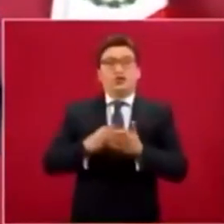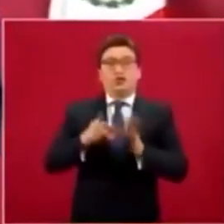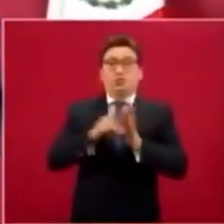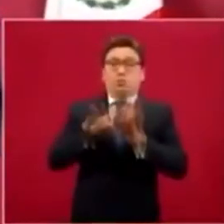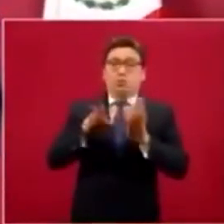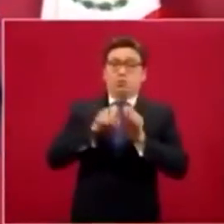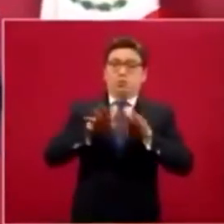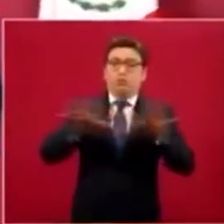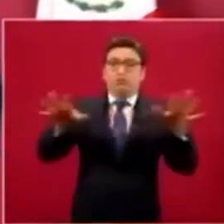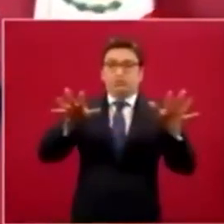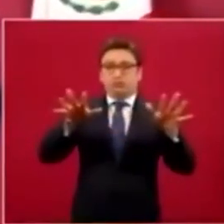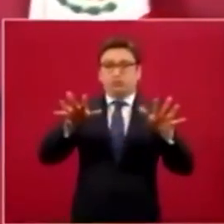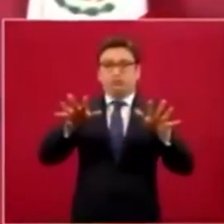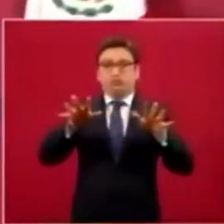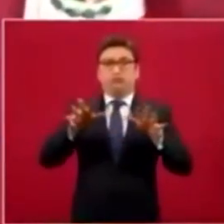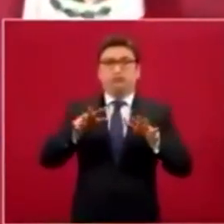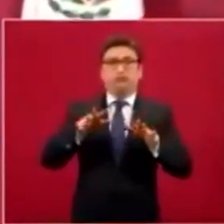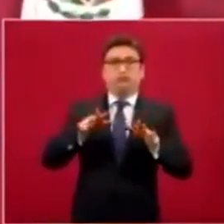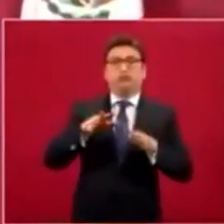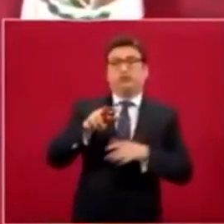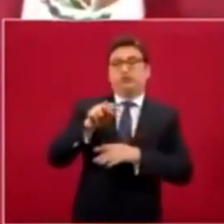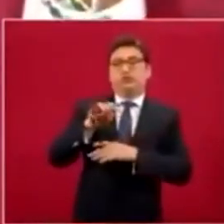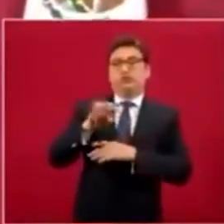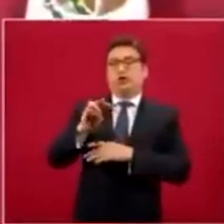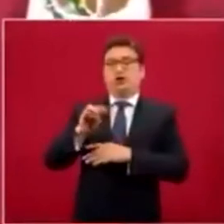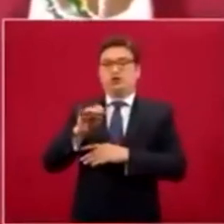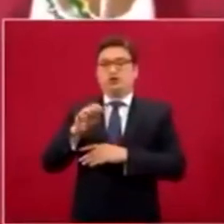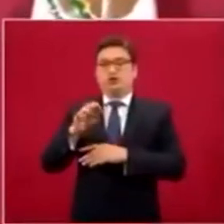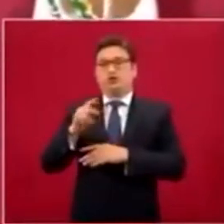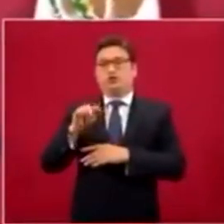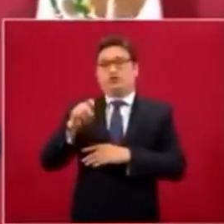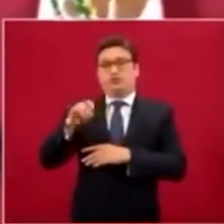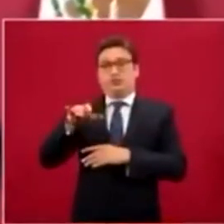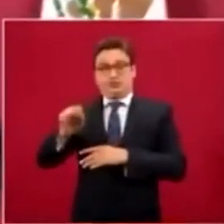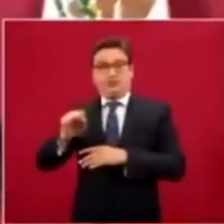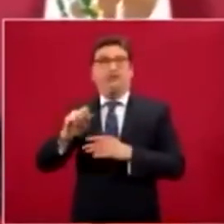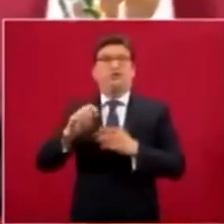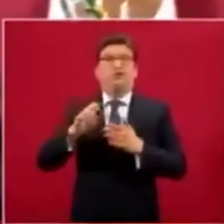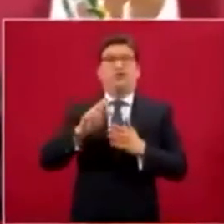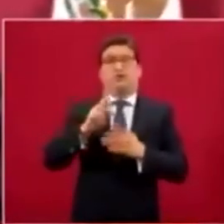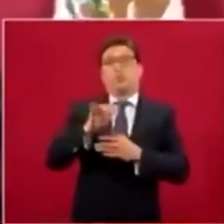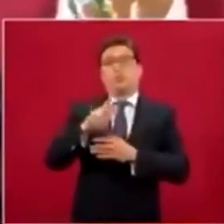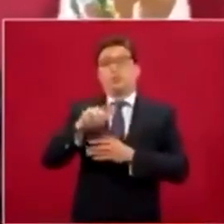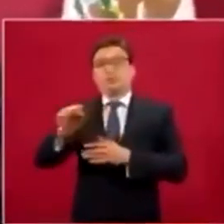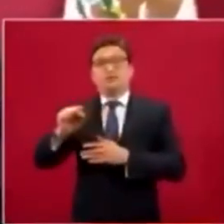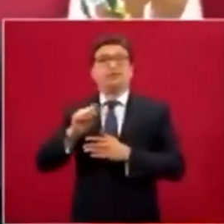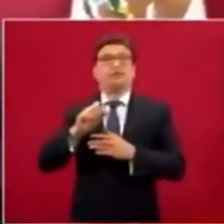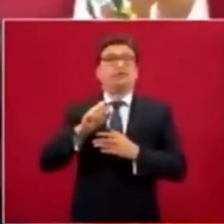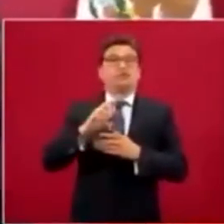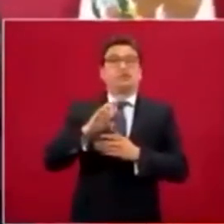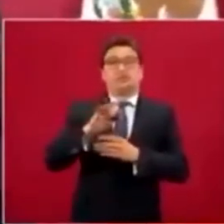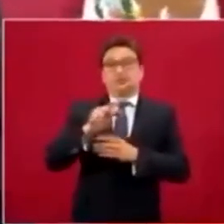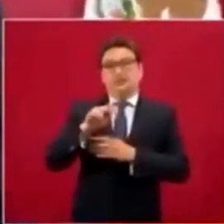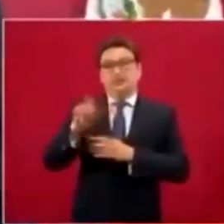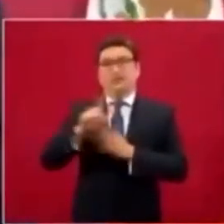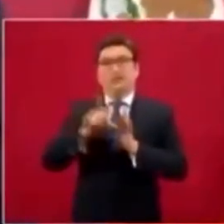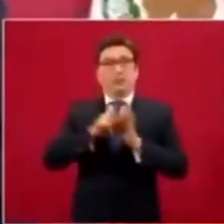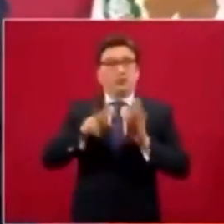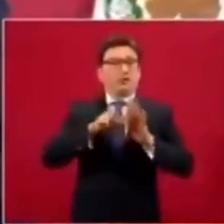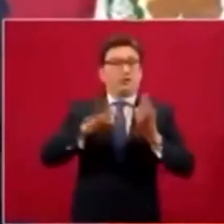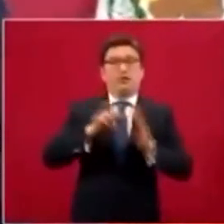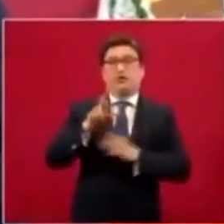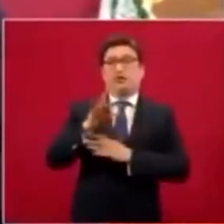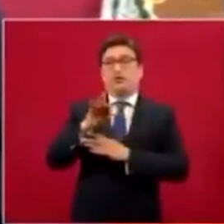o en el País, o en el Wall Street Journal, o en el Final Sentai, o en el